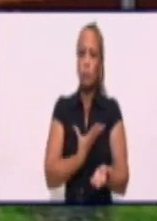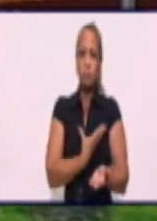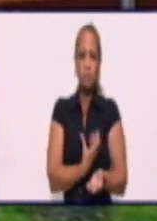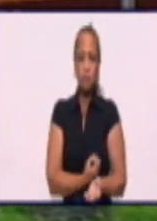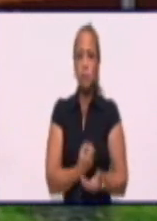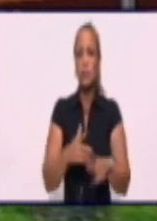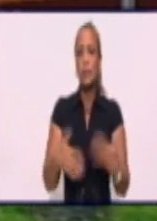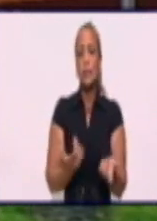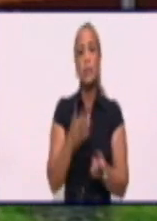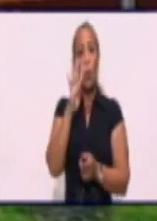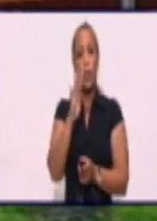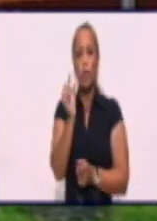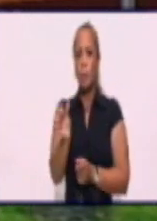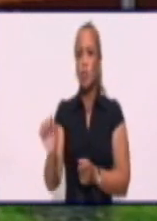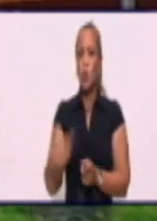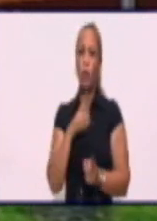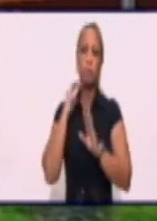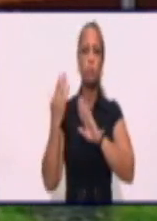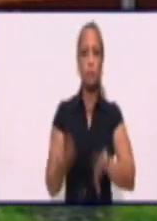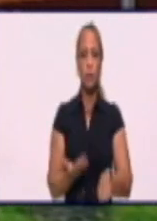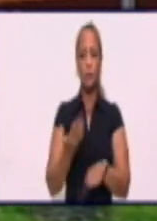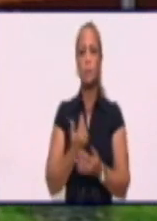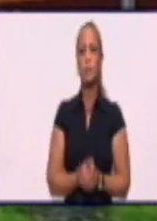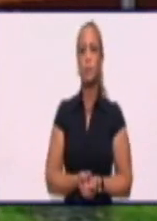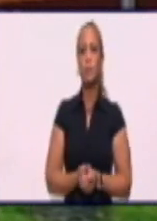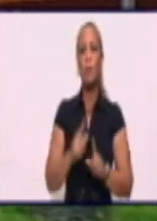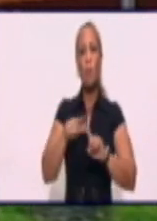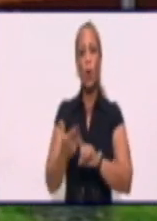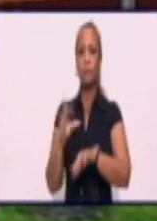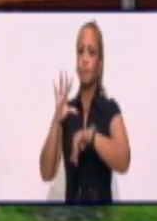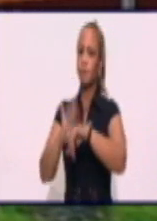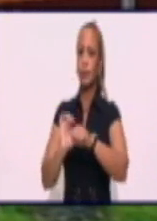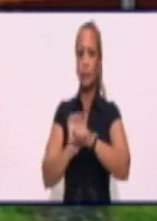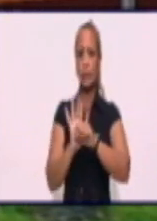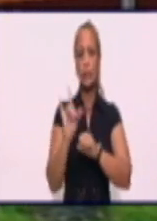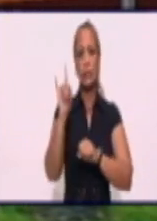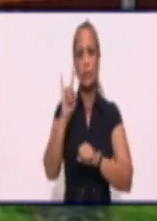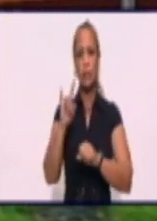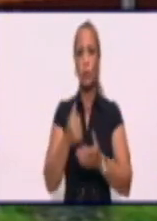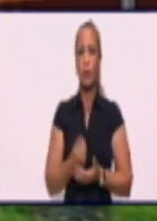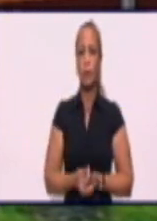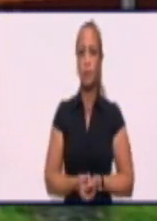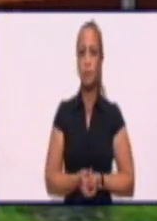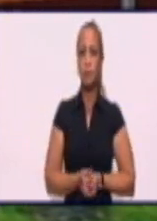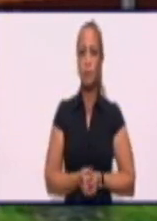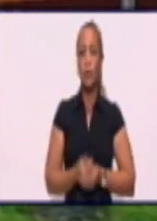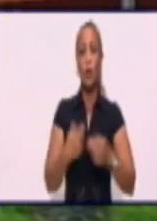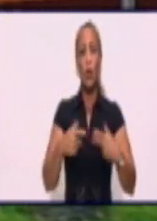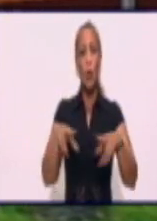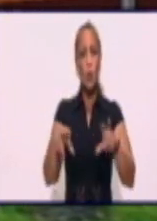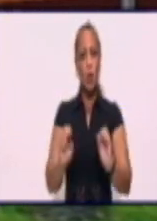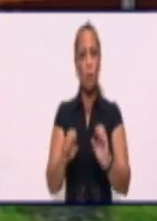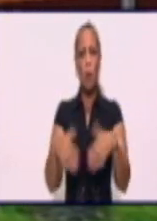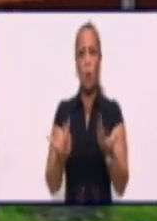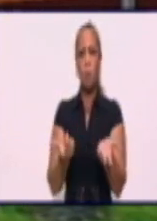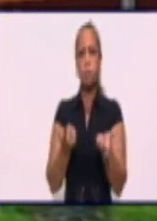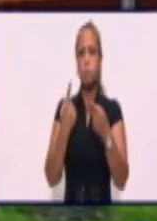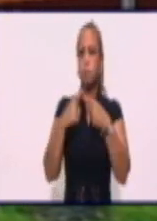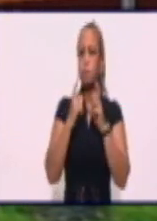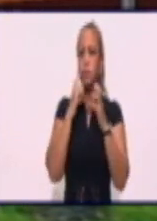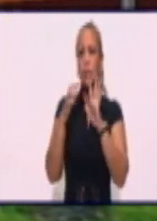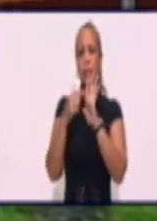que fallecieron en las últimas horas producto de la COVID-19. Los nuevos protocolos, doctora,